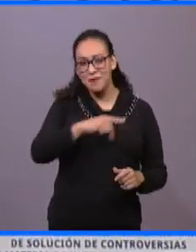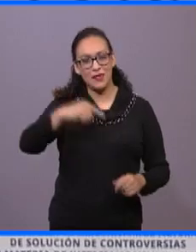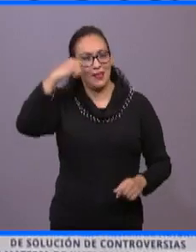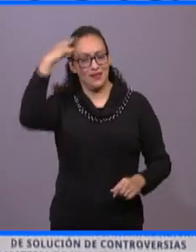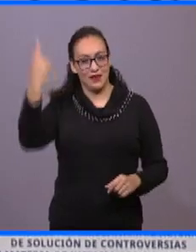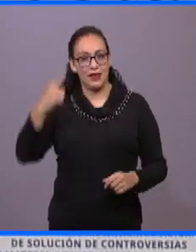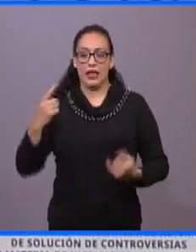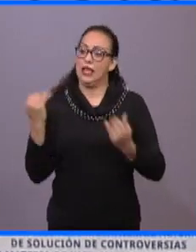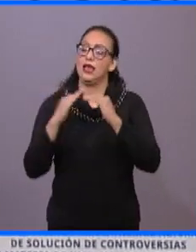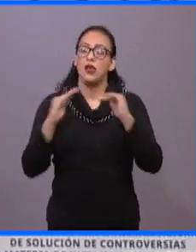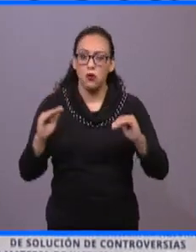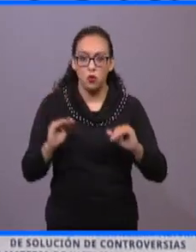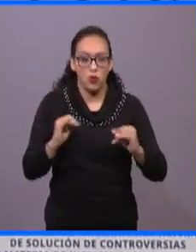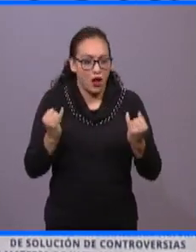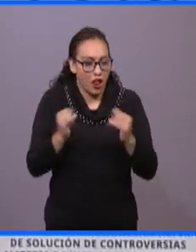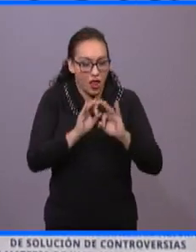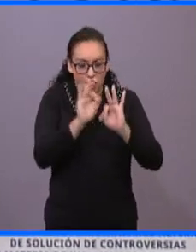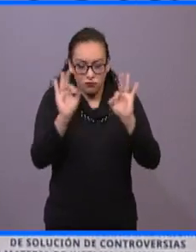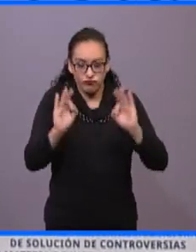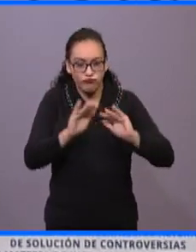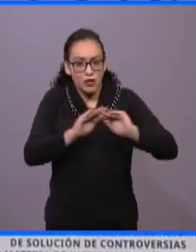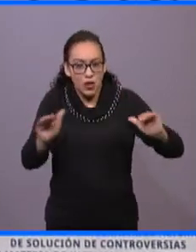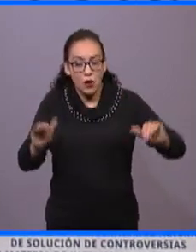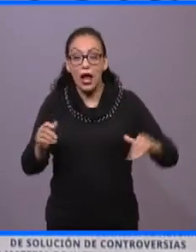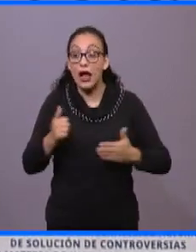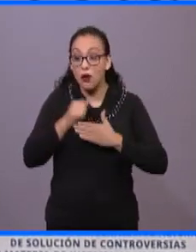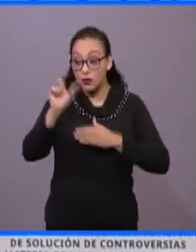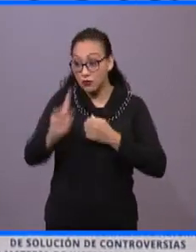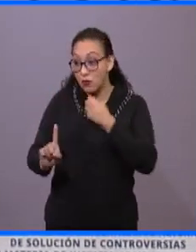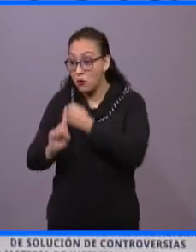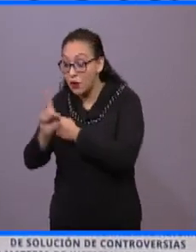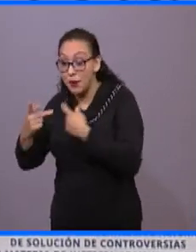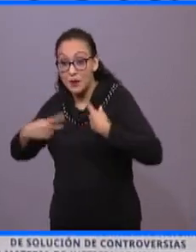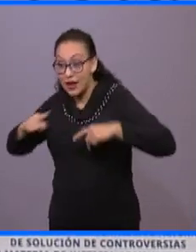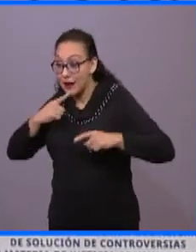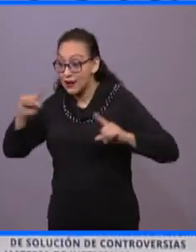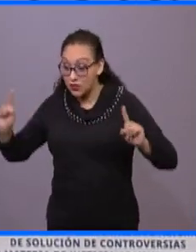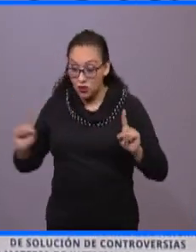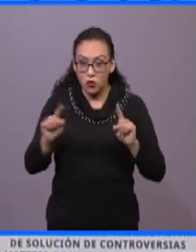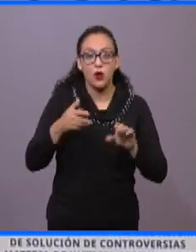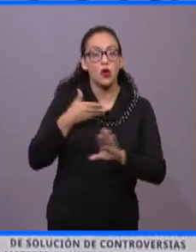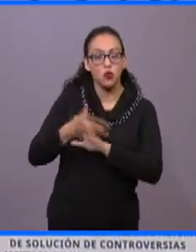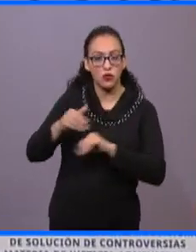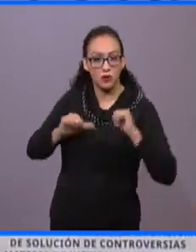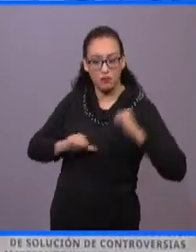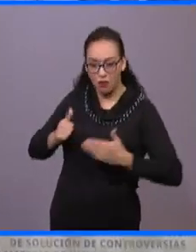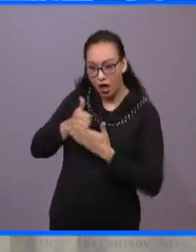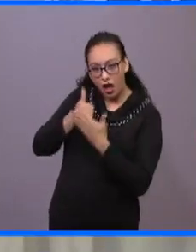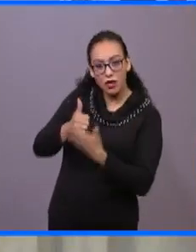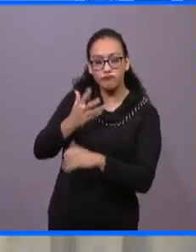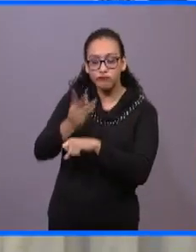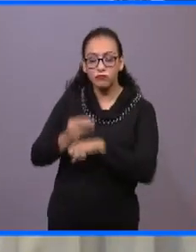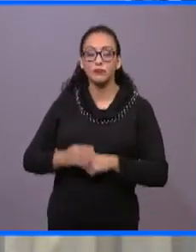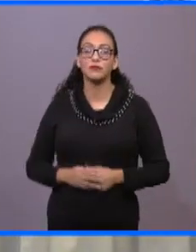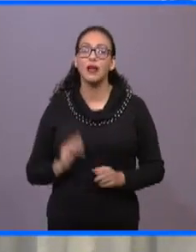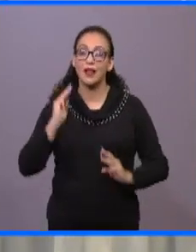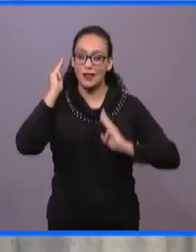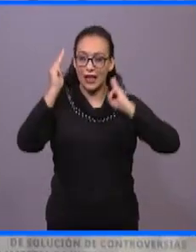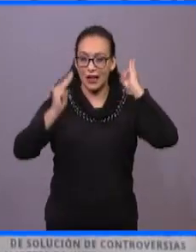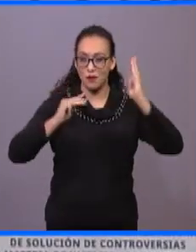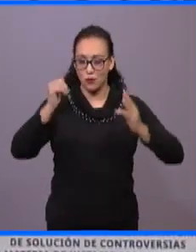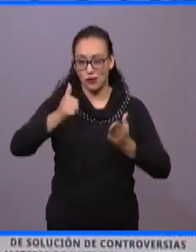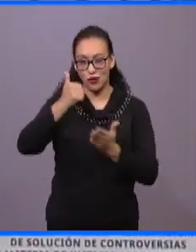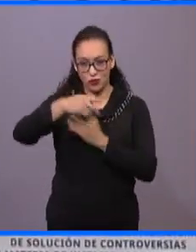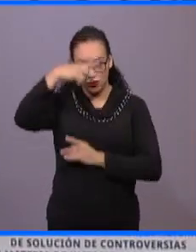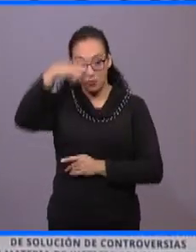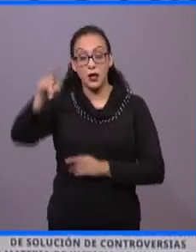imparciales, eficaces para la solución de disputas entre particulares y autoridades. En el Museo de la Ciudad de México,